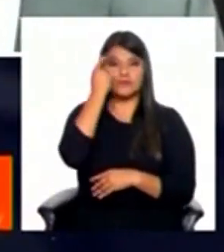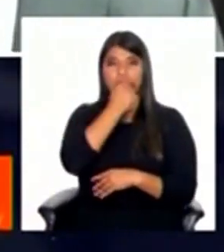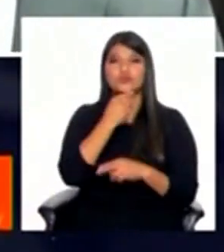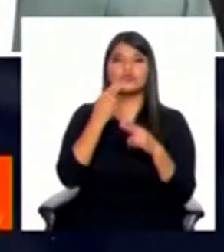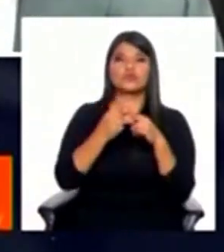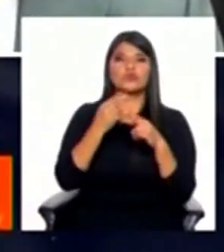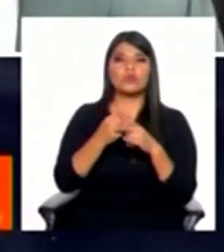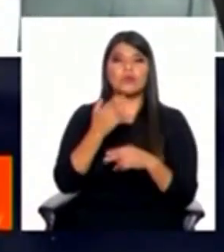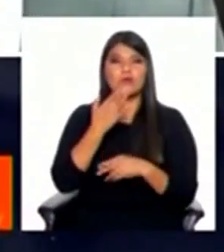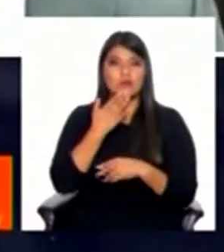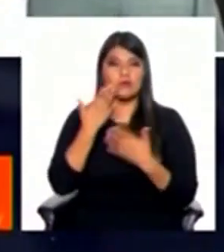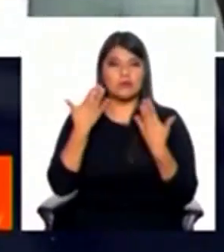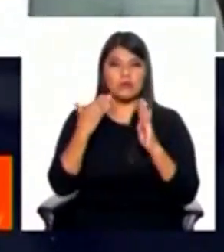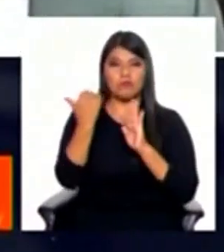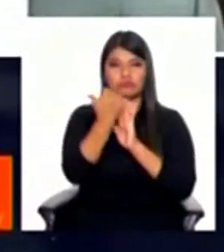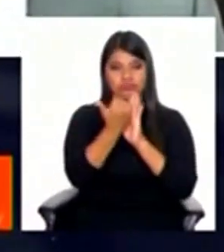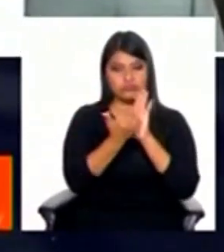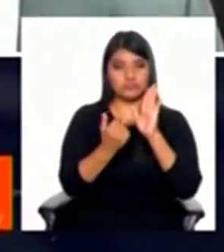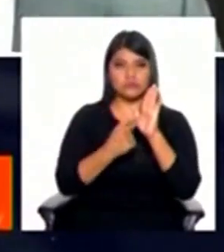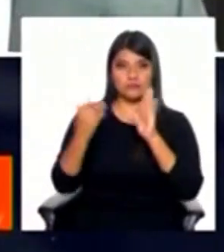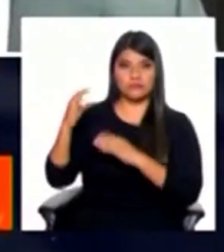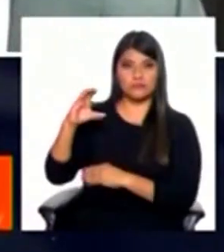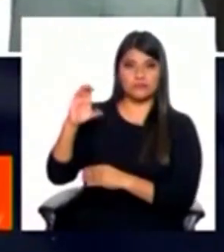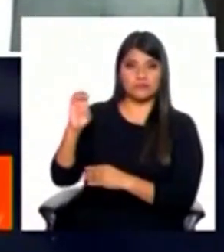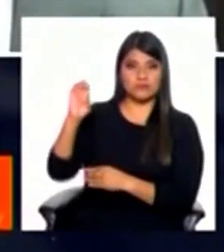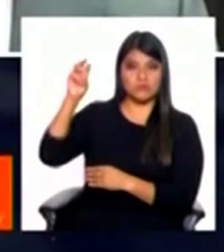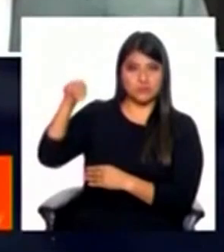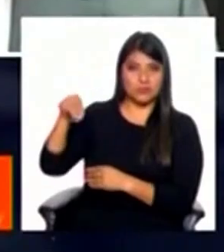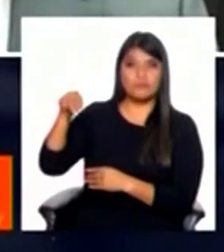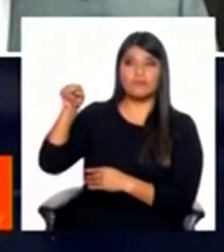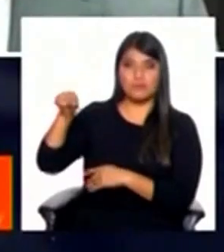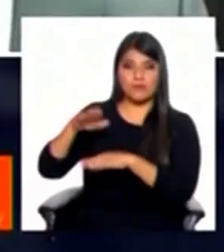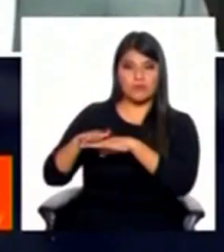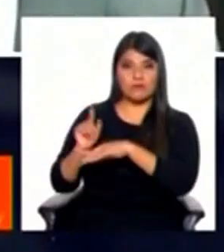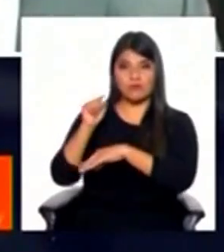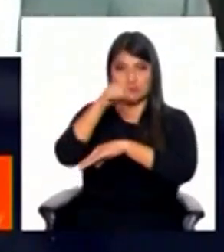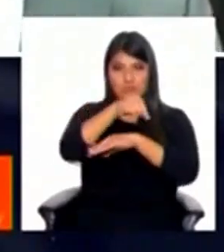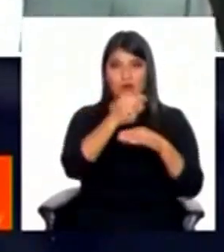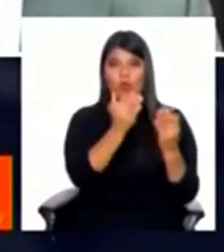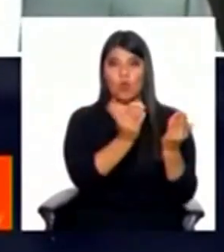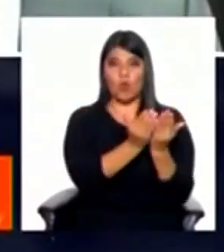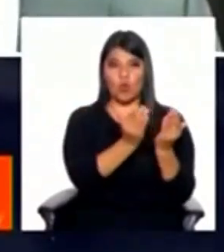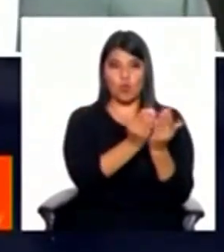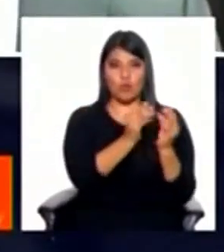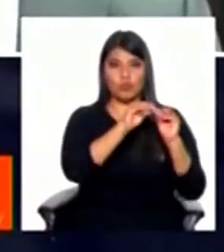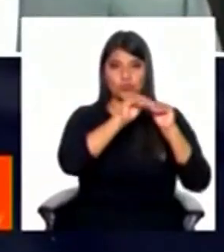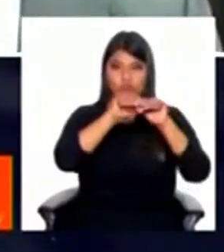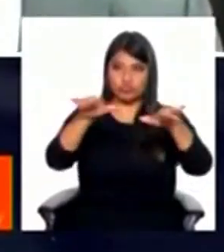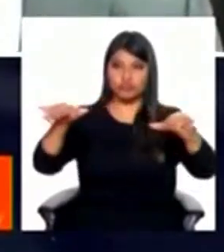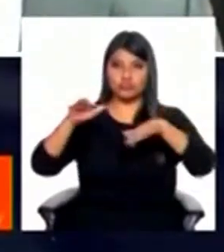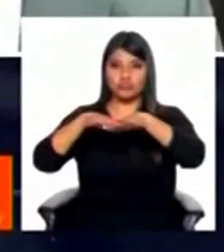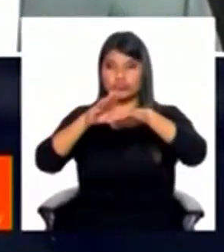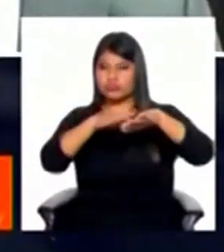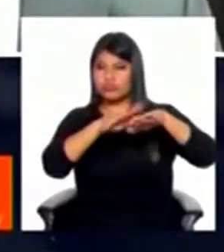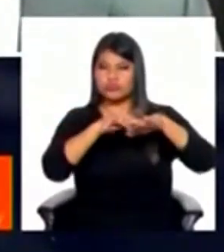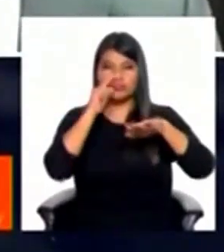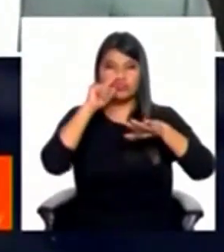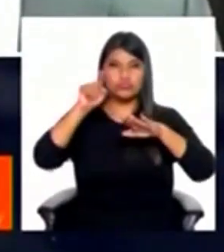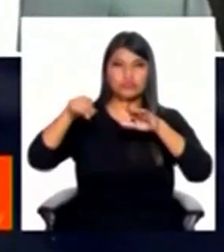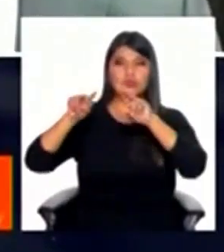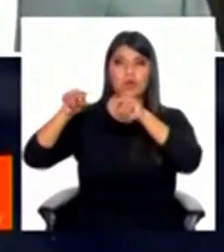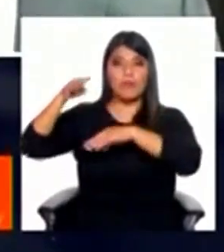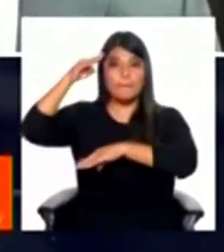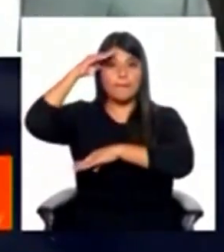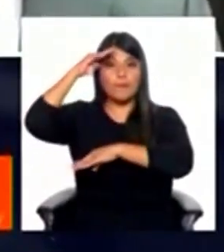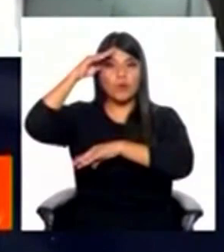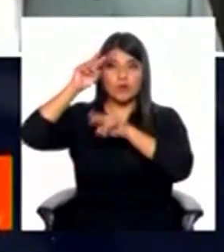sean activados los protocolos. El Centro de Emergencia Mujer ha solicitado también al Centro Educativo las imágenes para poder coadyuvar a la policía en